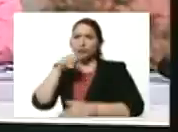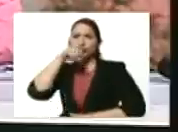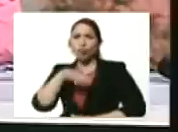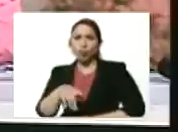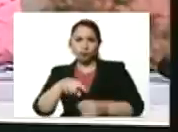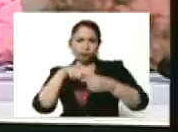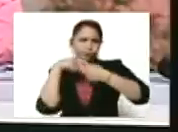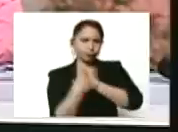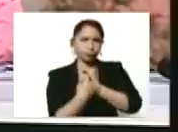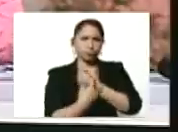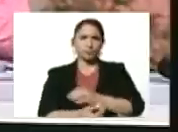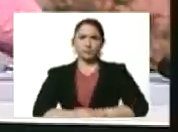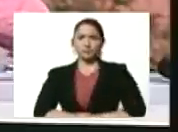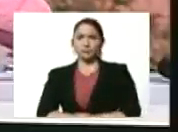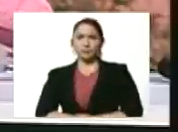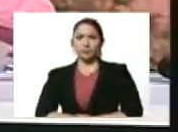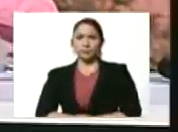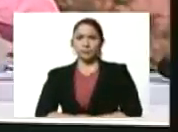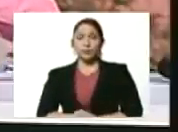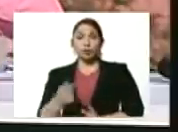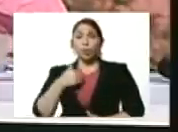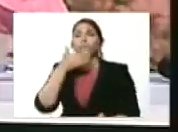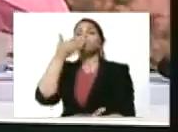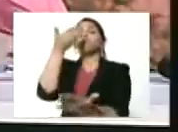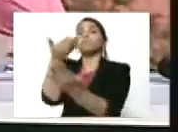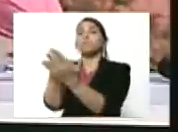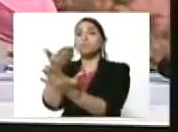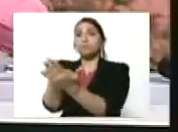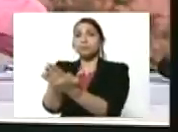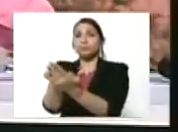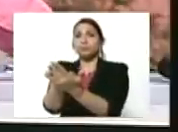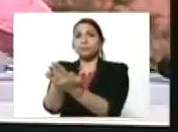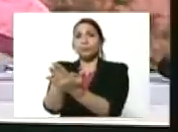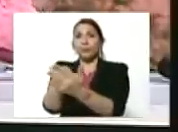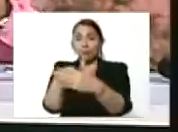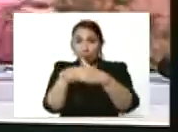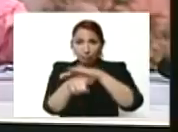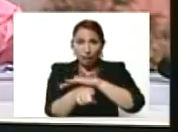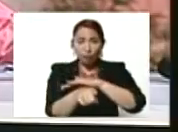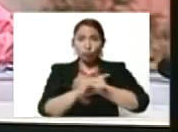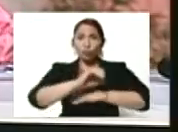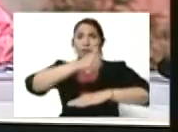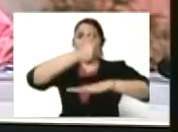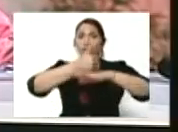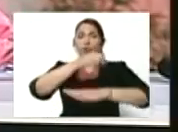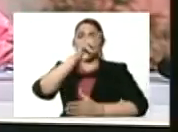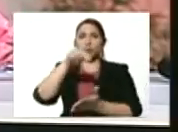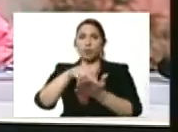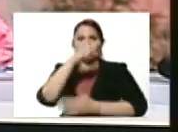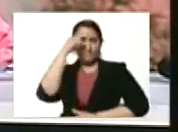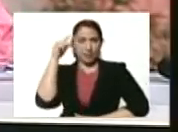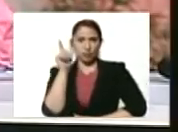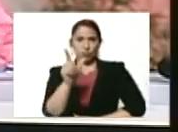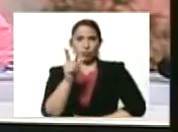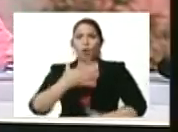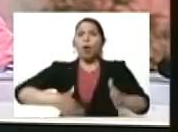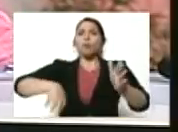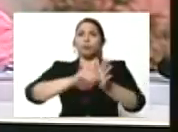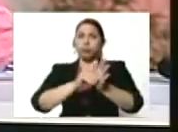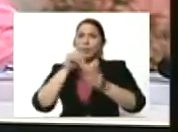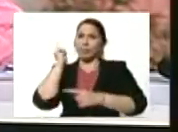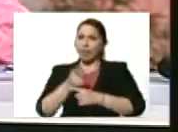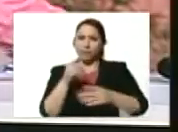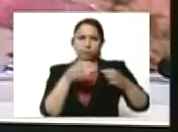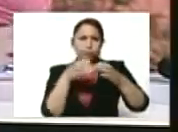Patriótico. Yo planteé en el seno de la Dirección Nacional retomar,